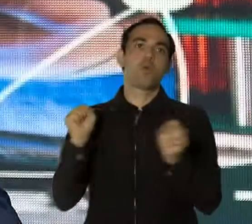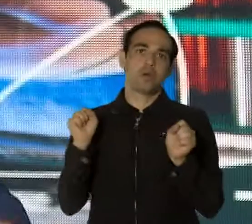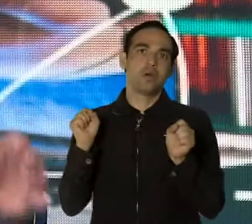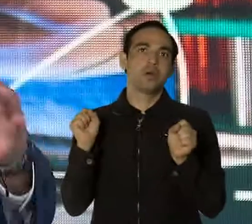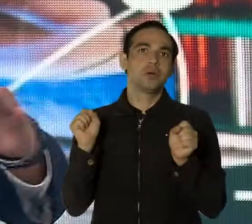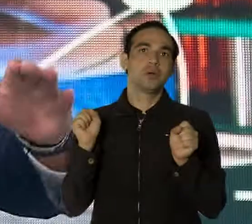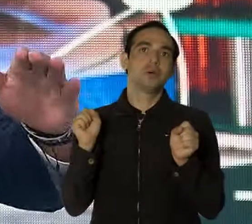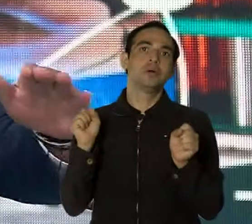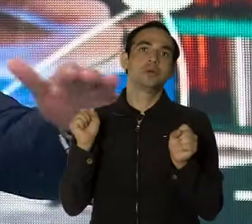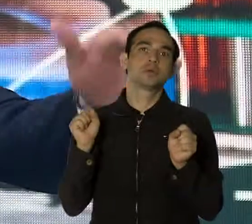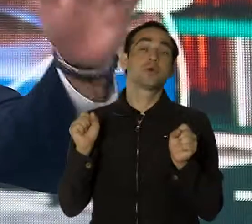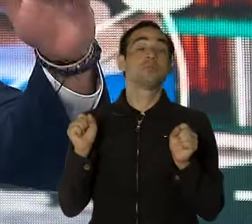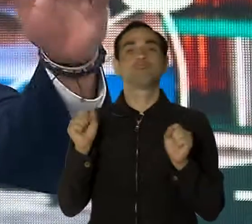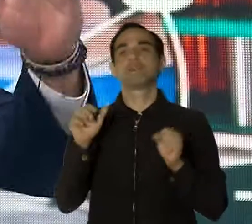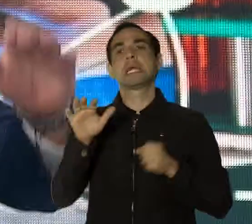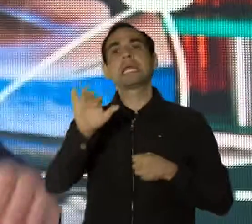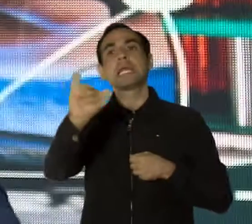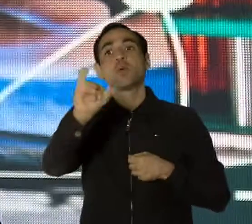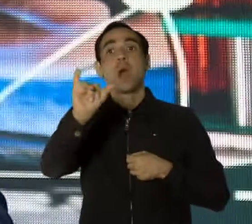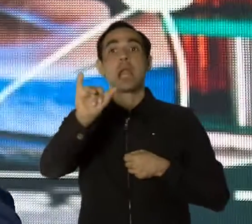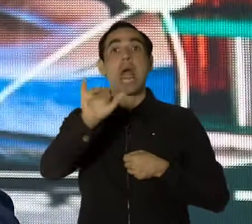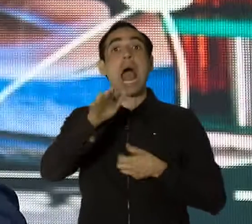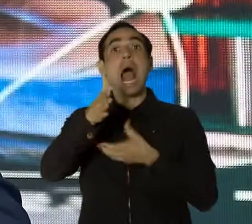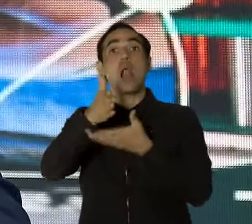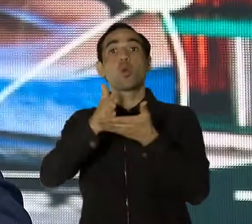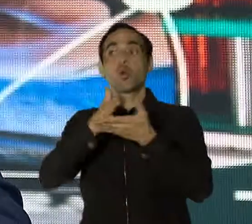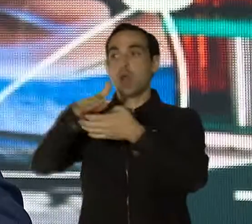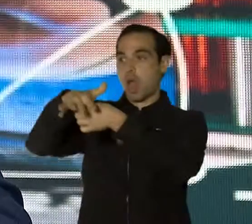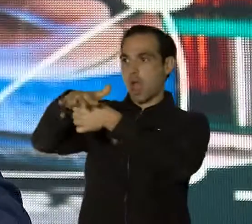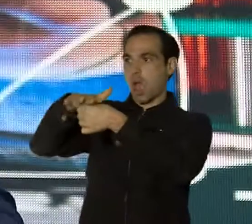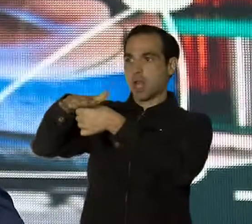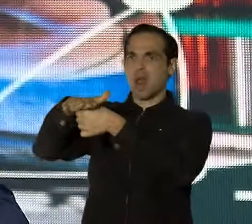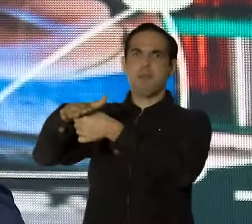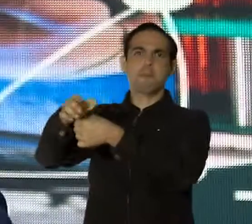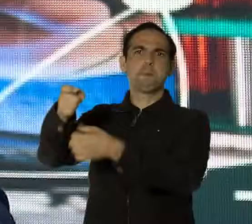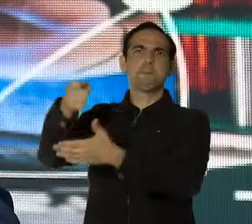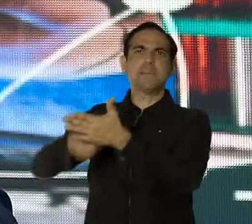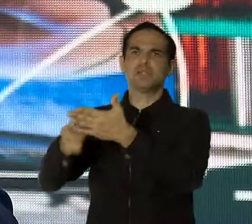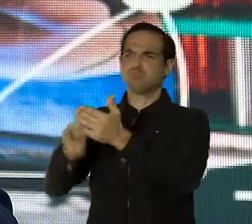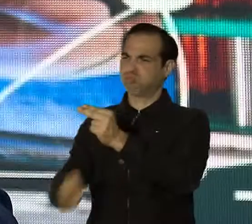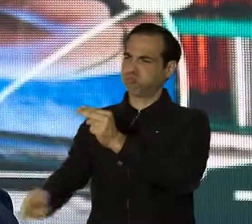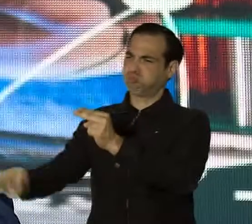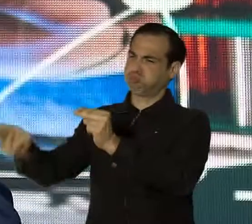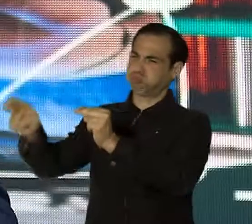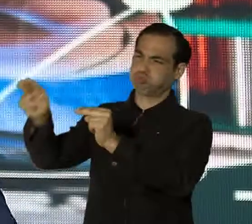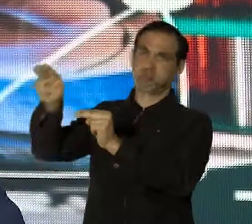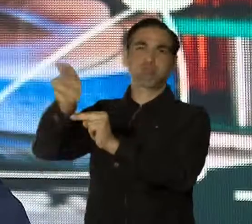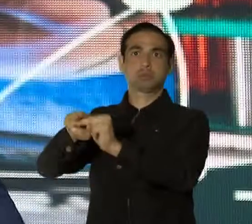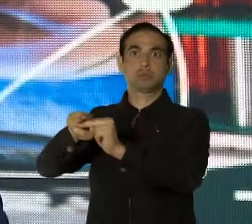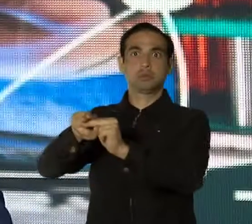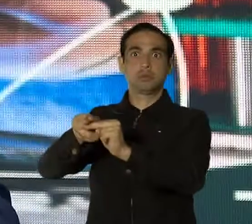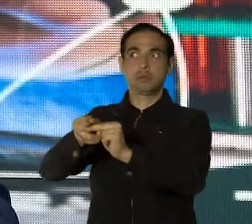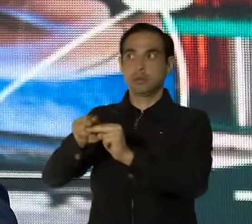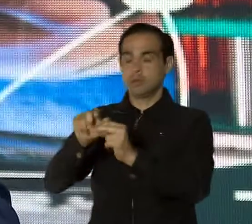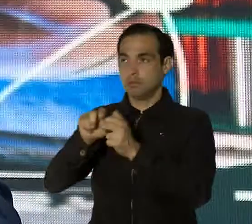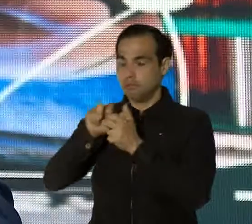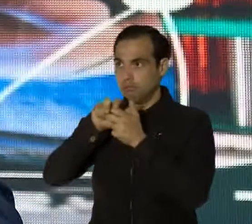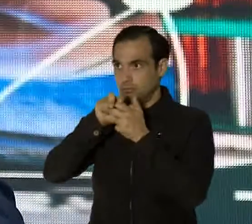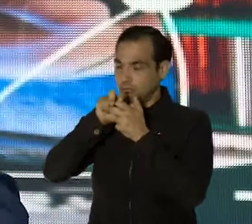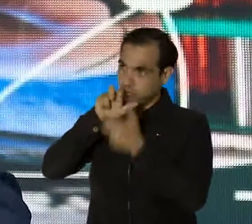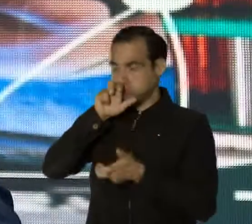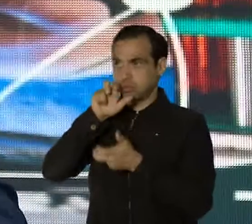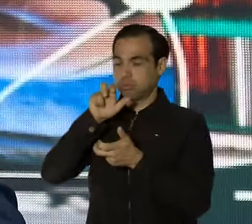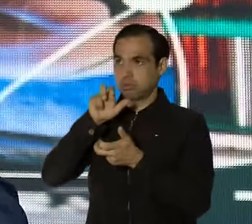Y en otras áreas ha aumentado el valor de las propiedades, que nos quedamos, es bien